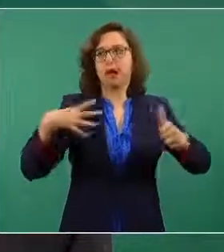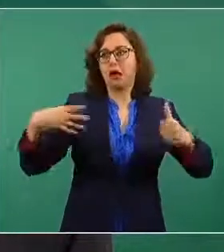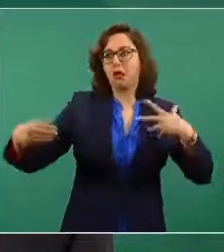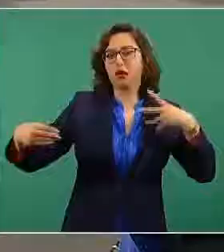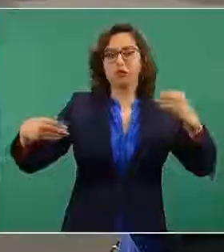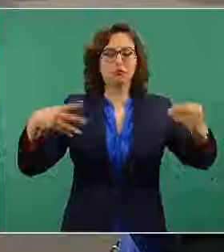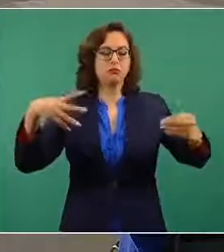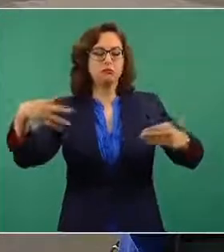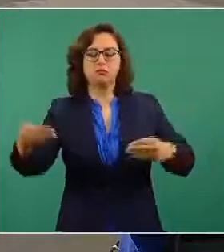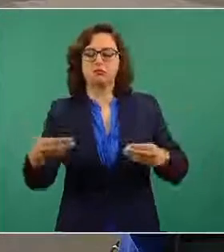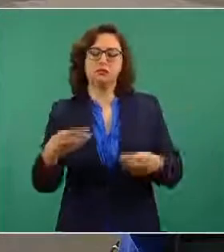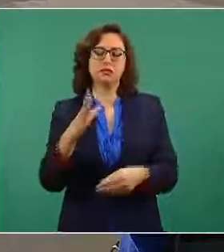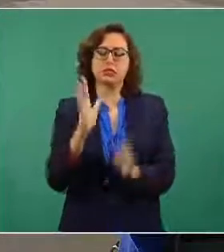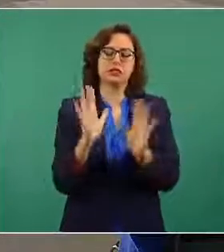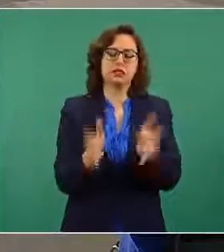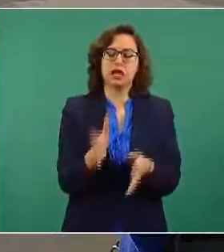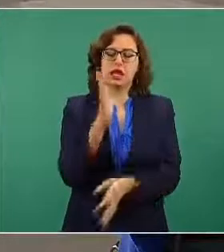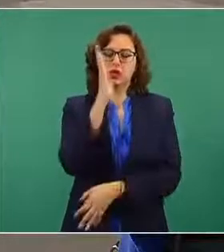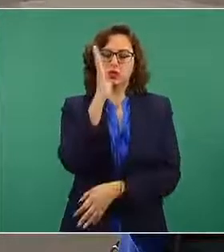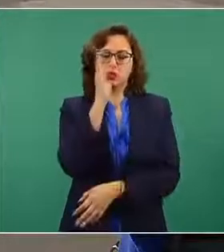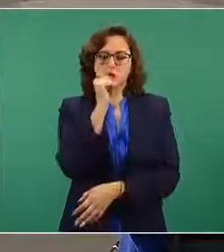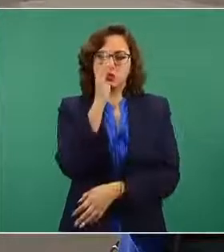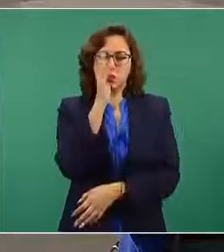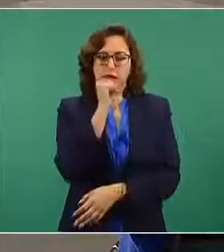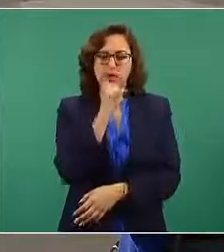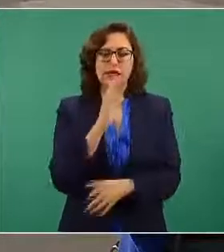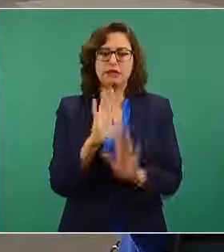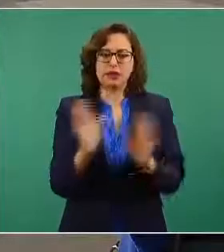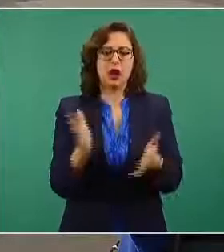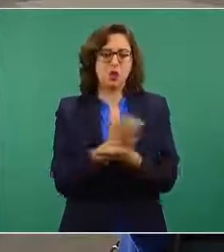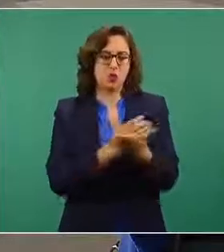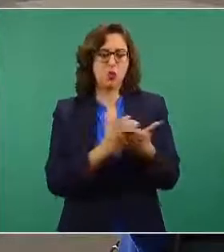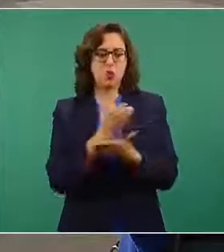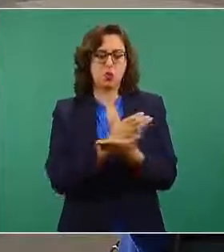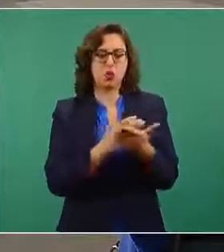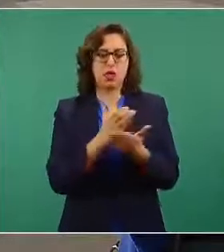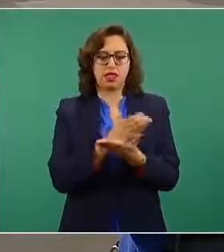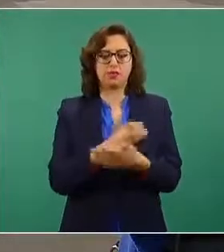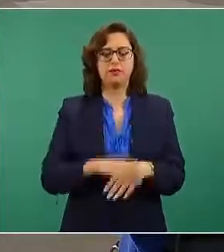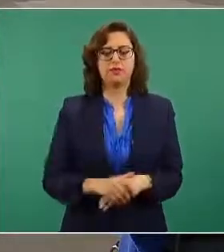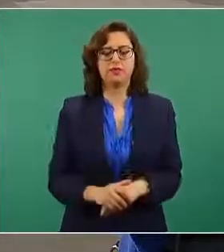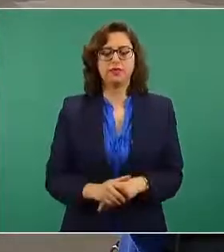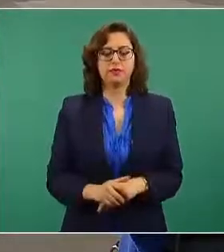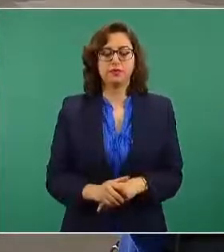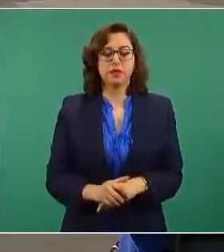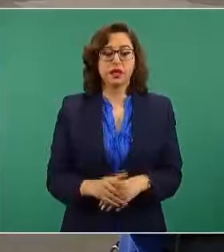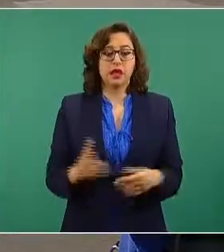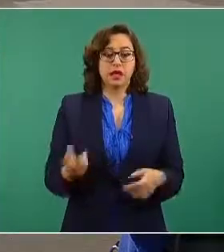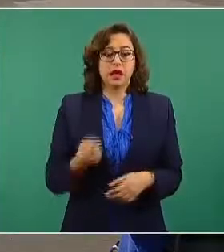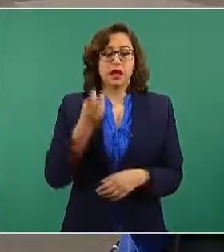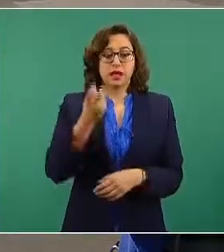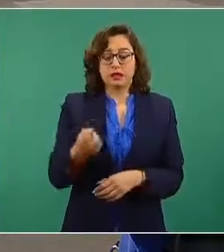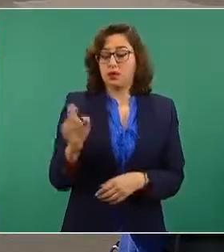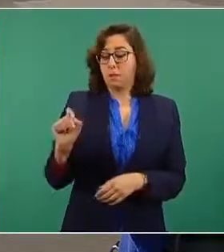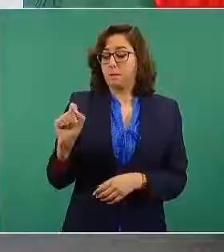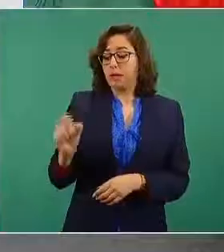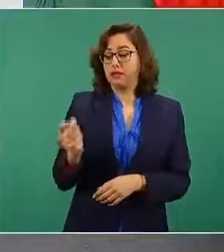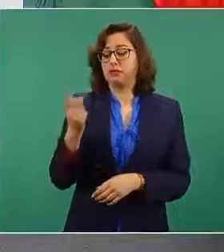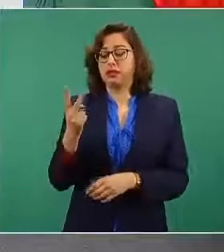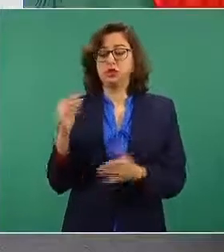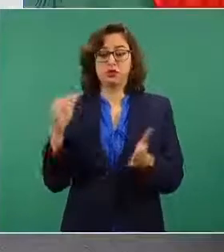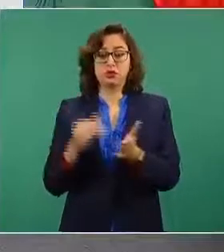otras. Entonces, estos 22.914 personas que han sido registradas